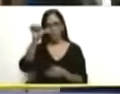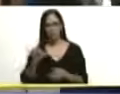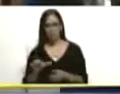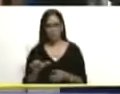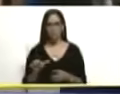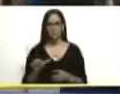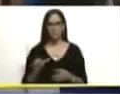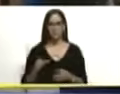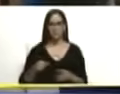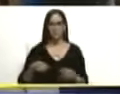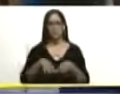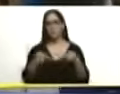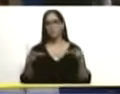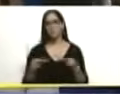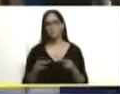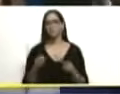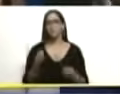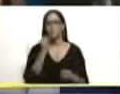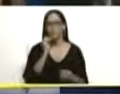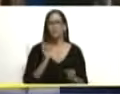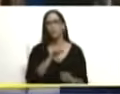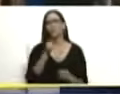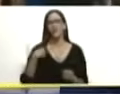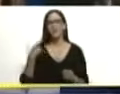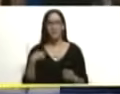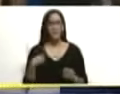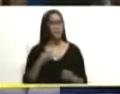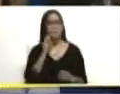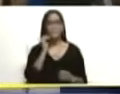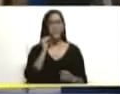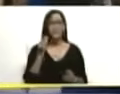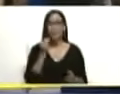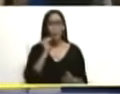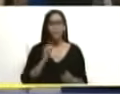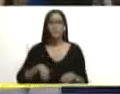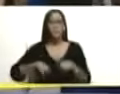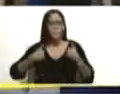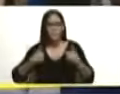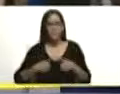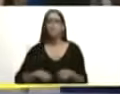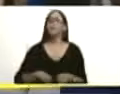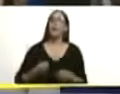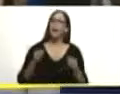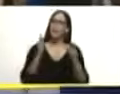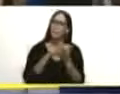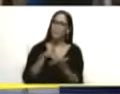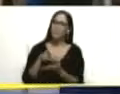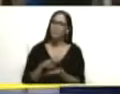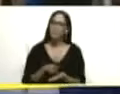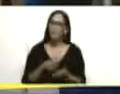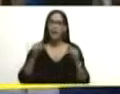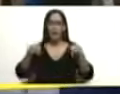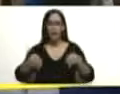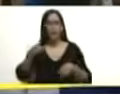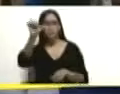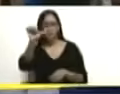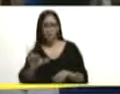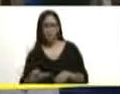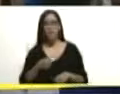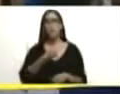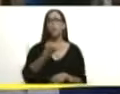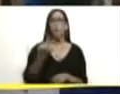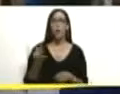cualitativo, muchachos, ustedes tienen que ser expertos, la juventud más joven, presente aquí, en el análisis